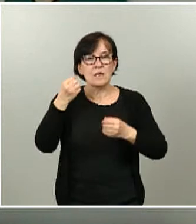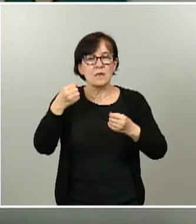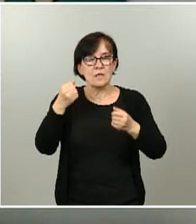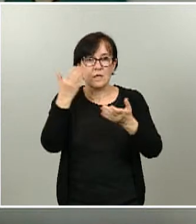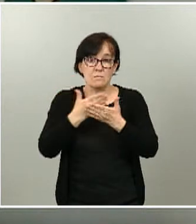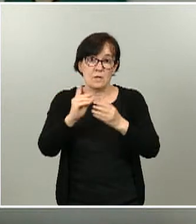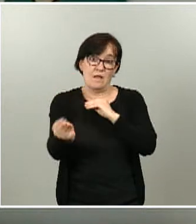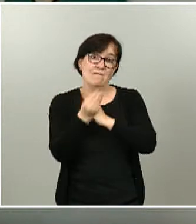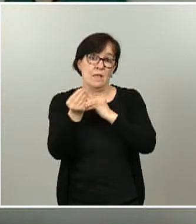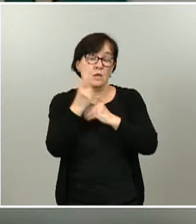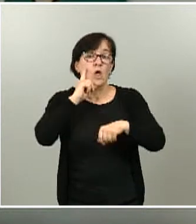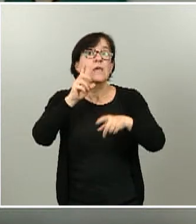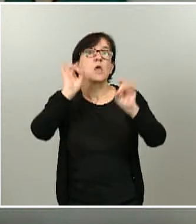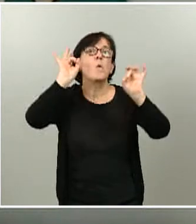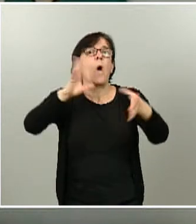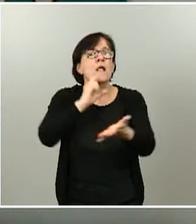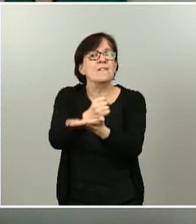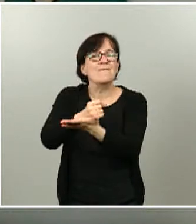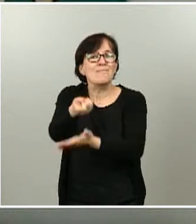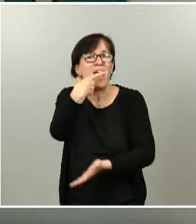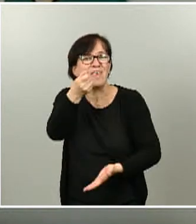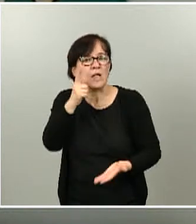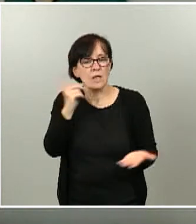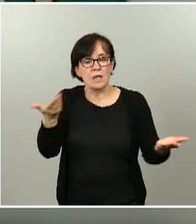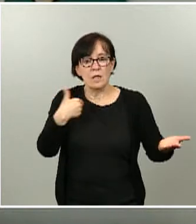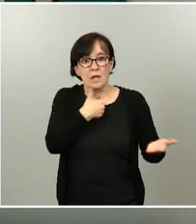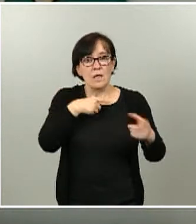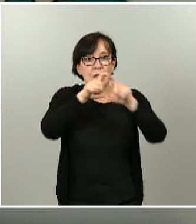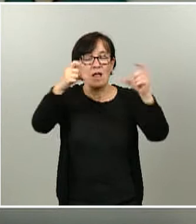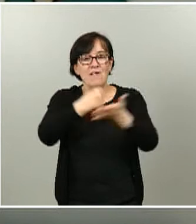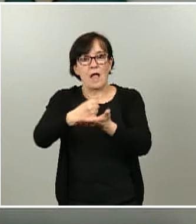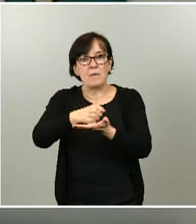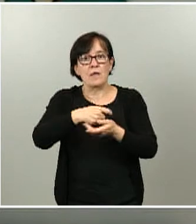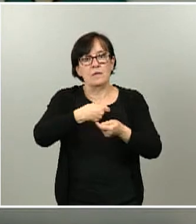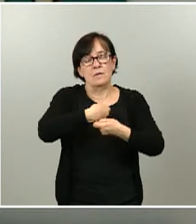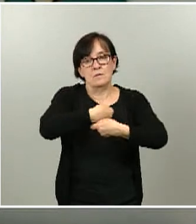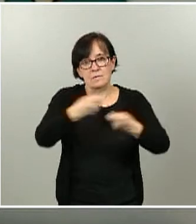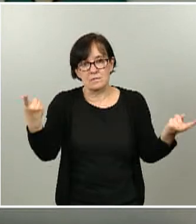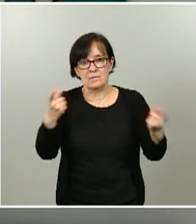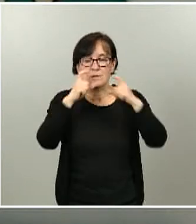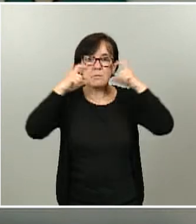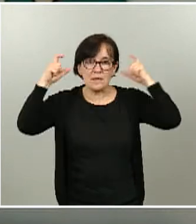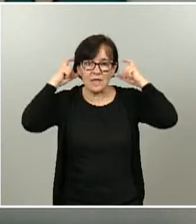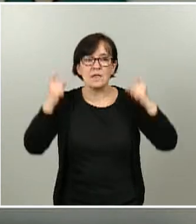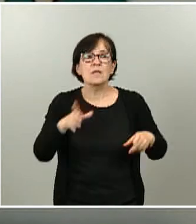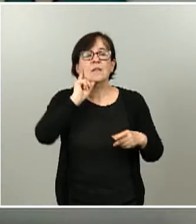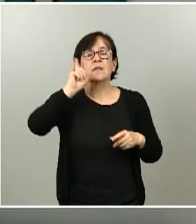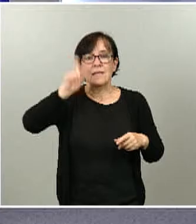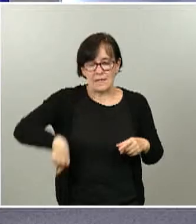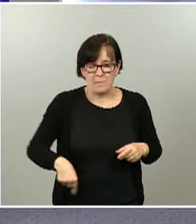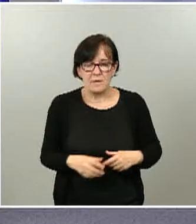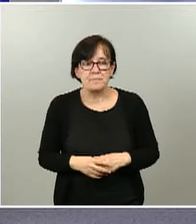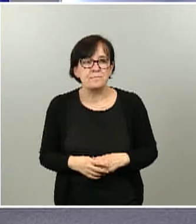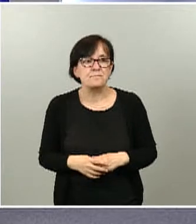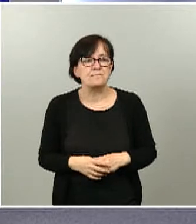fuera un medicamento y qué papel tendrá la farmacia en la distribución de las mascarillas. Por otro lado, los guantes